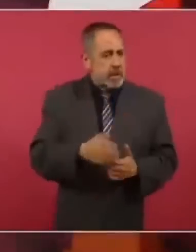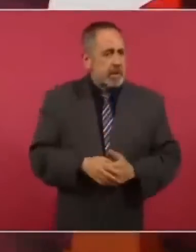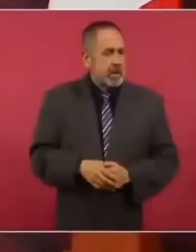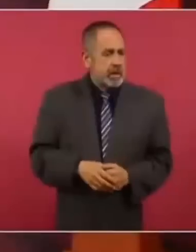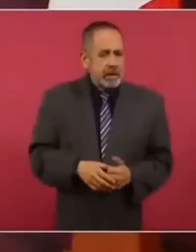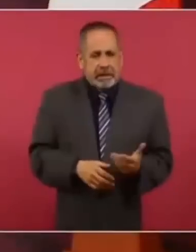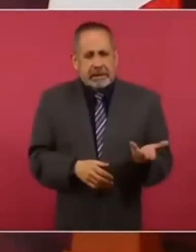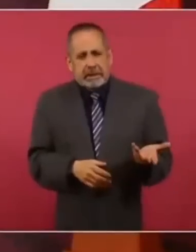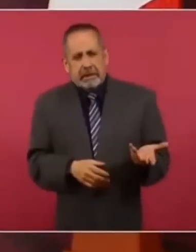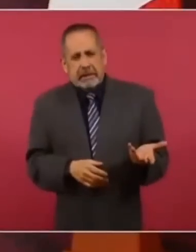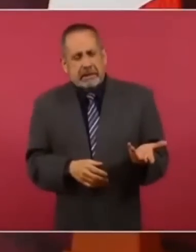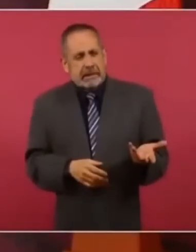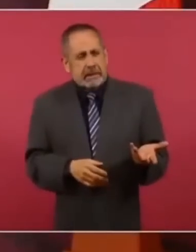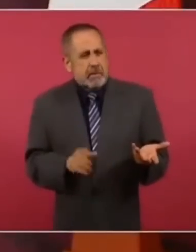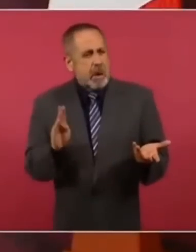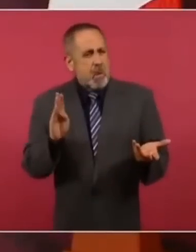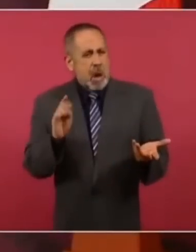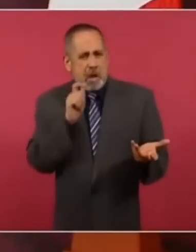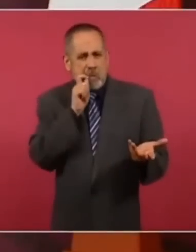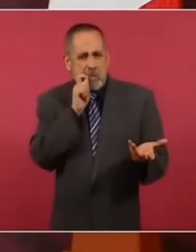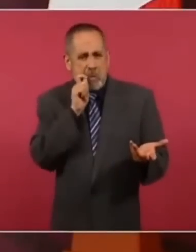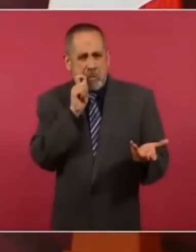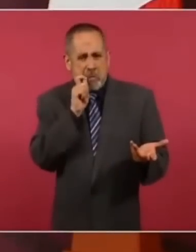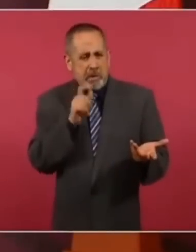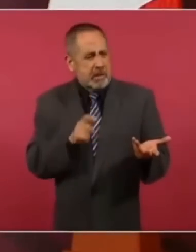fumar marihuana.